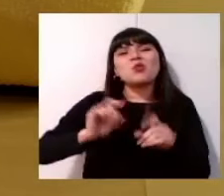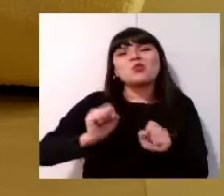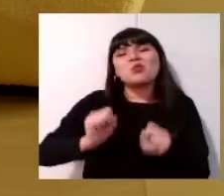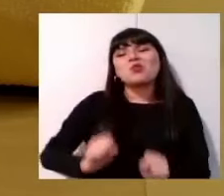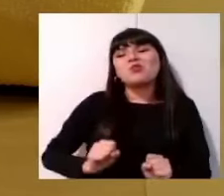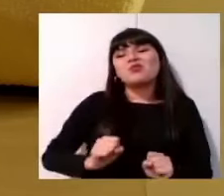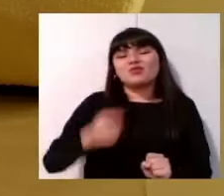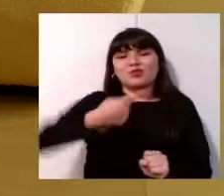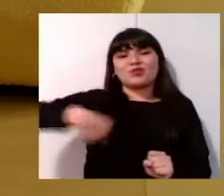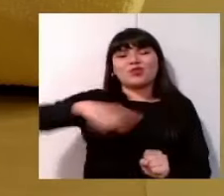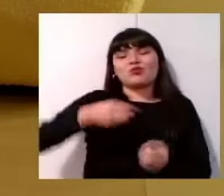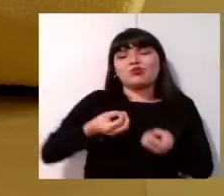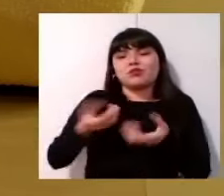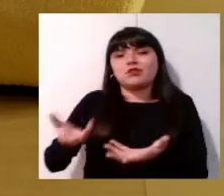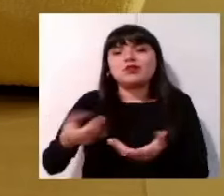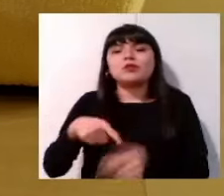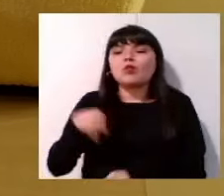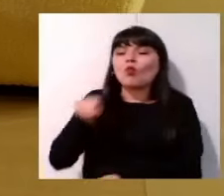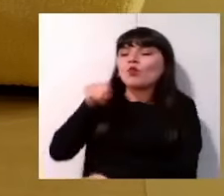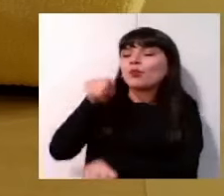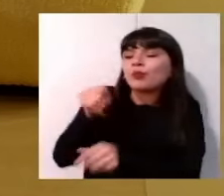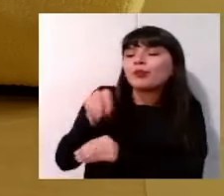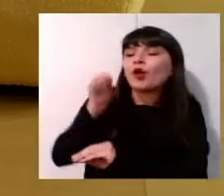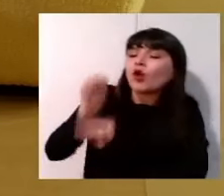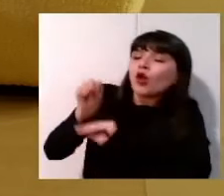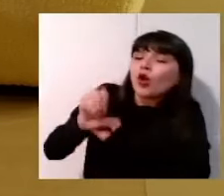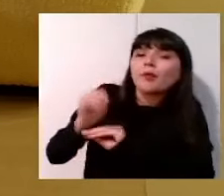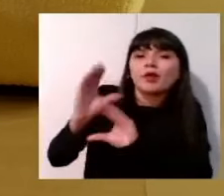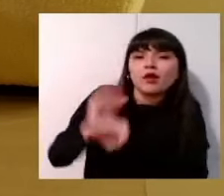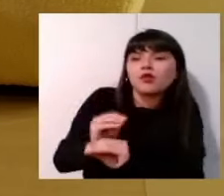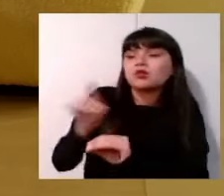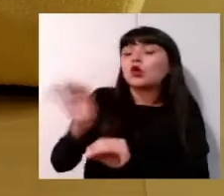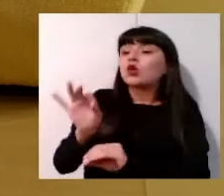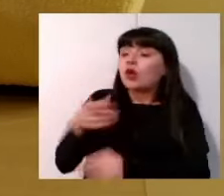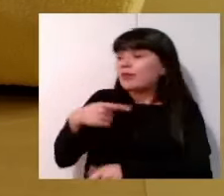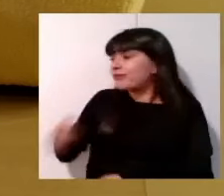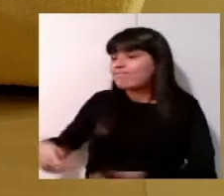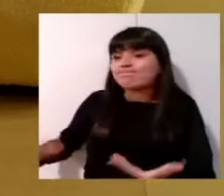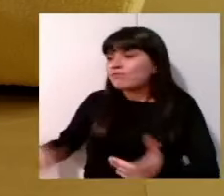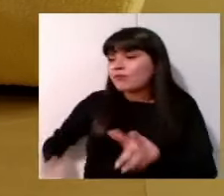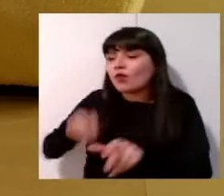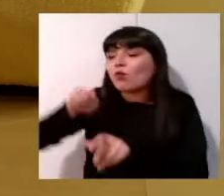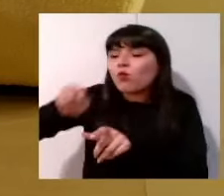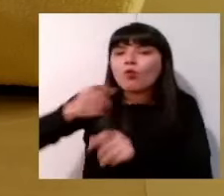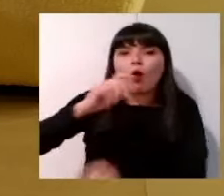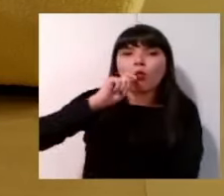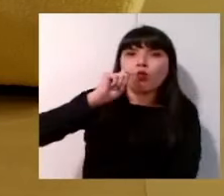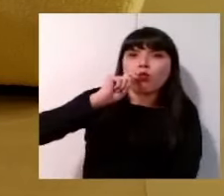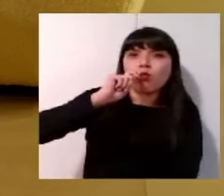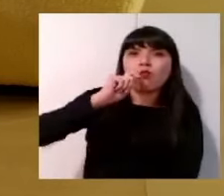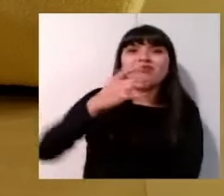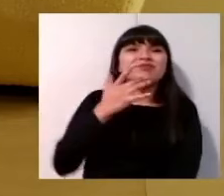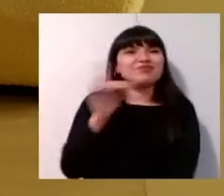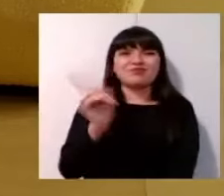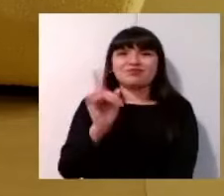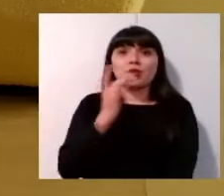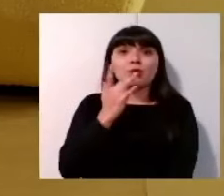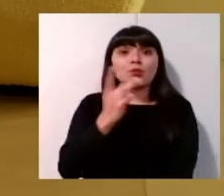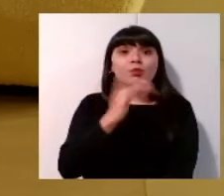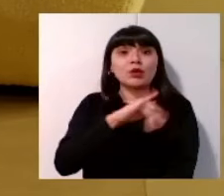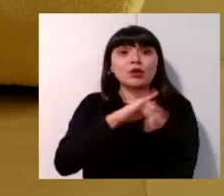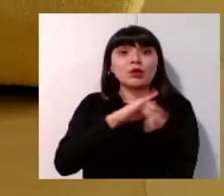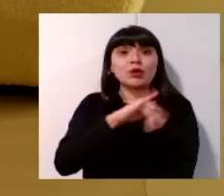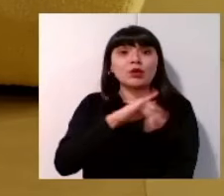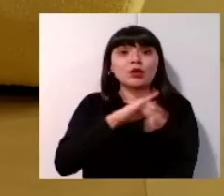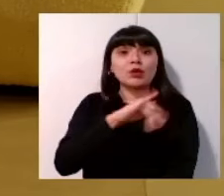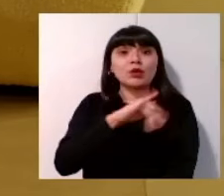posible, chupete, alimentación nocturna, evitarlas, porque si no, después en los otros despertares el niño va a buscar lo mismo. Entonces ahí se convierte